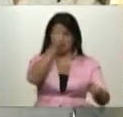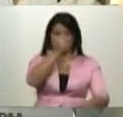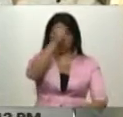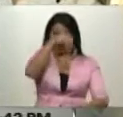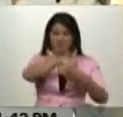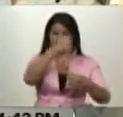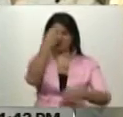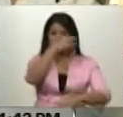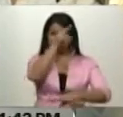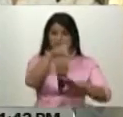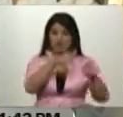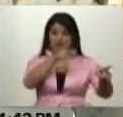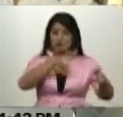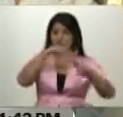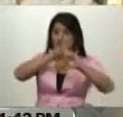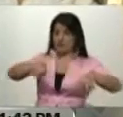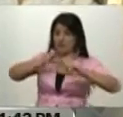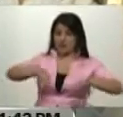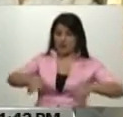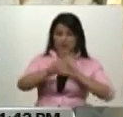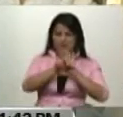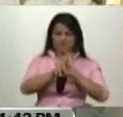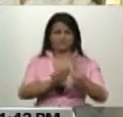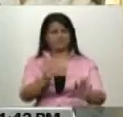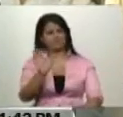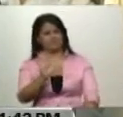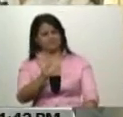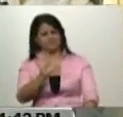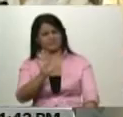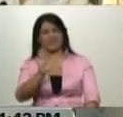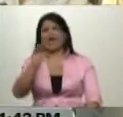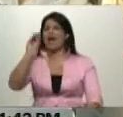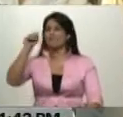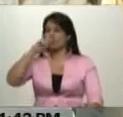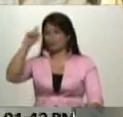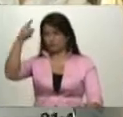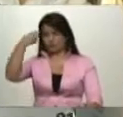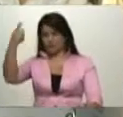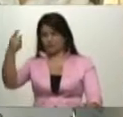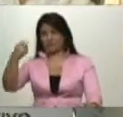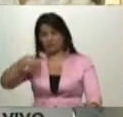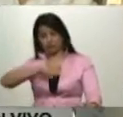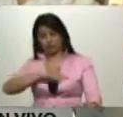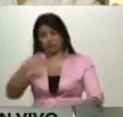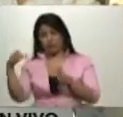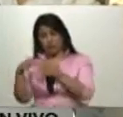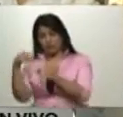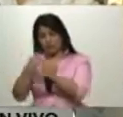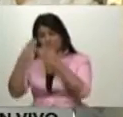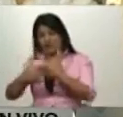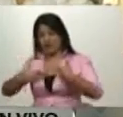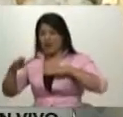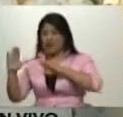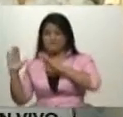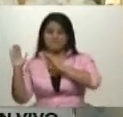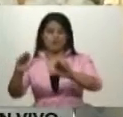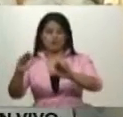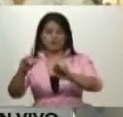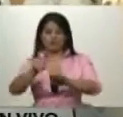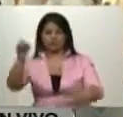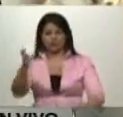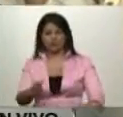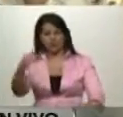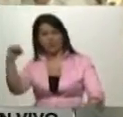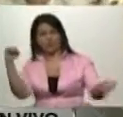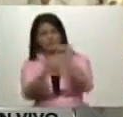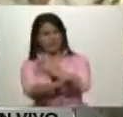Asamblea Nacional, derogarán esto, cuente, comandante presidente Nicolás Maduro, con esta clase trabajadora para apoyar y